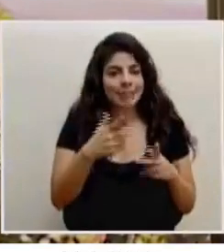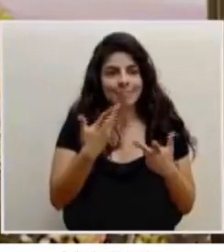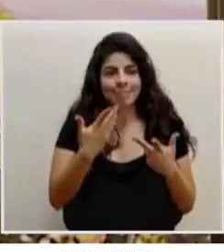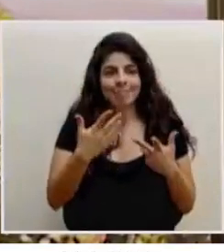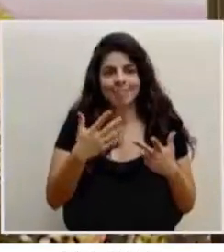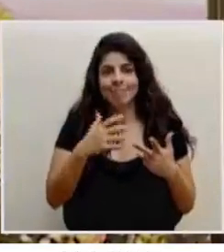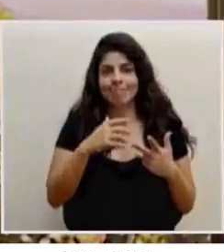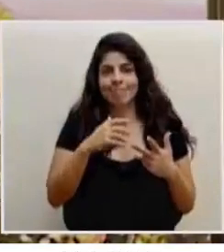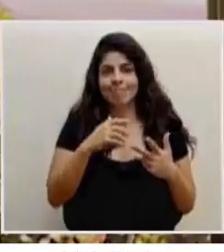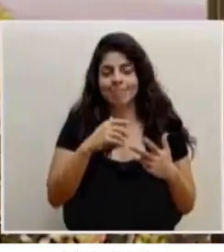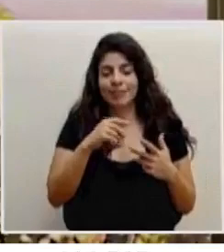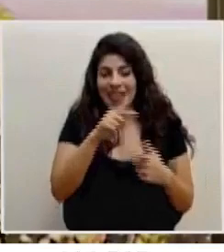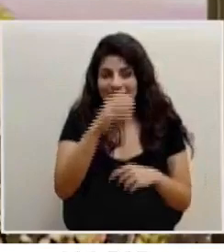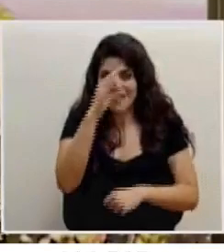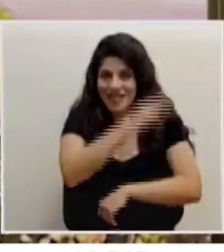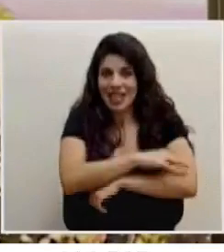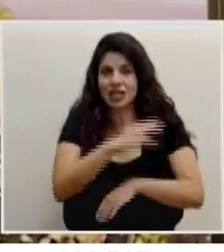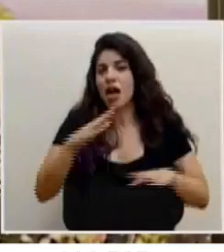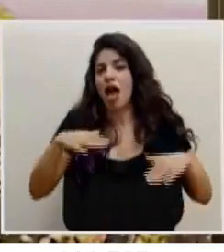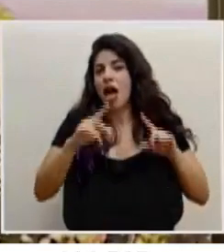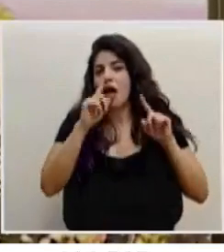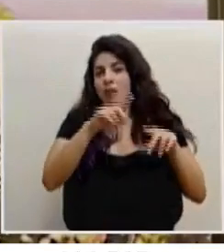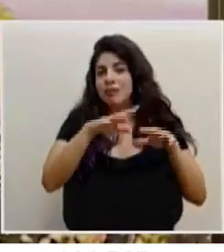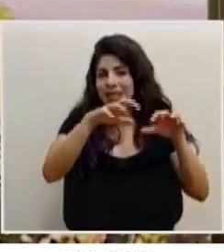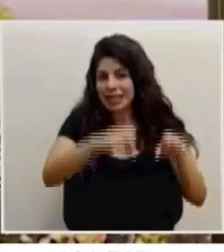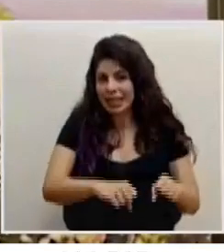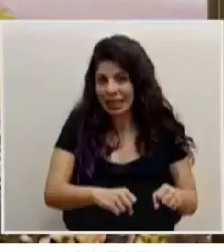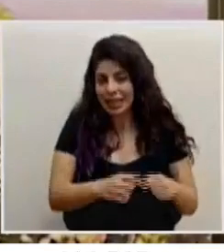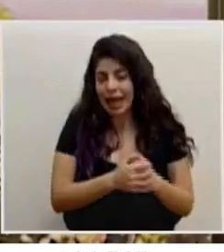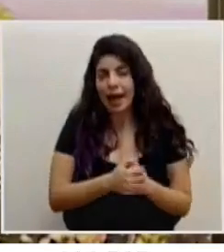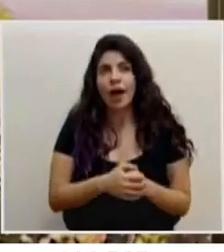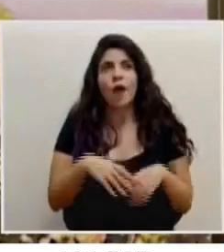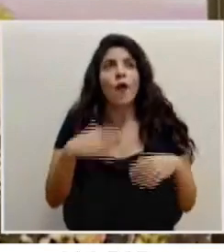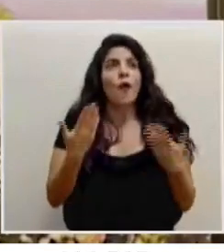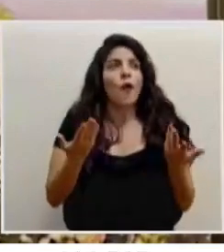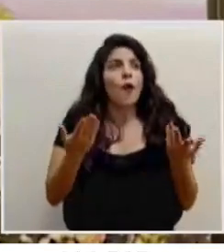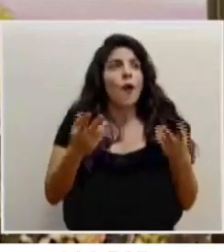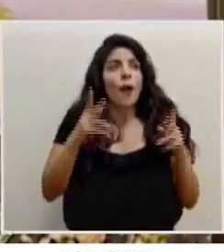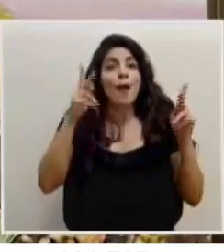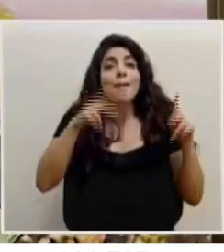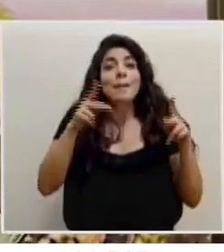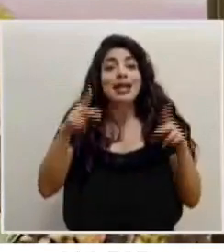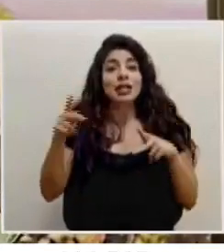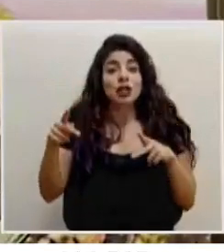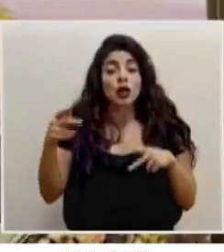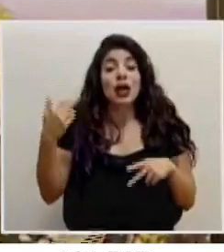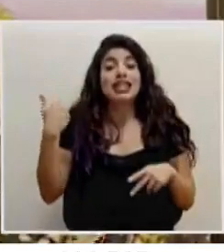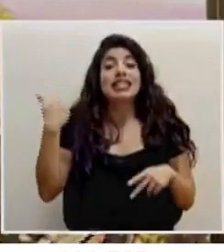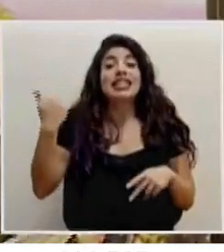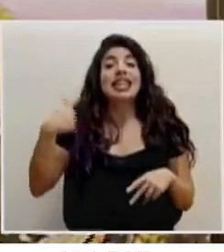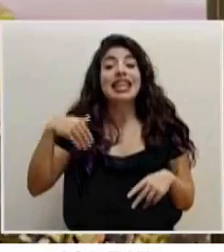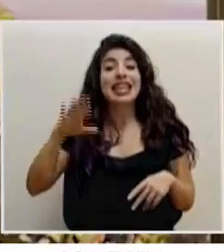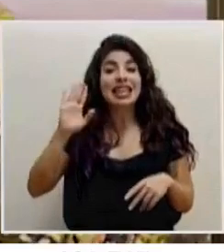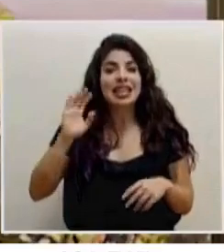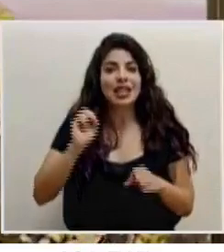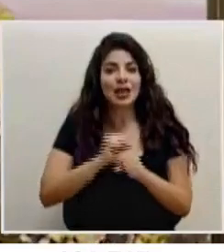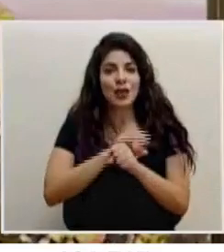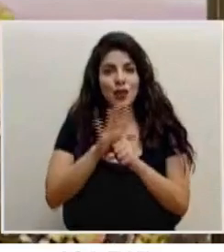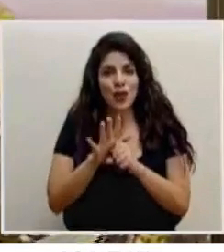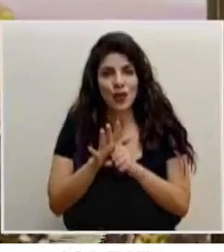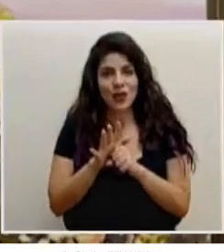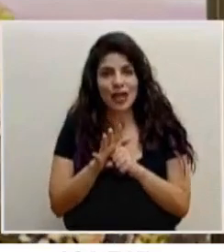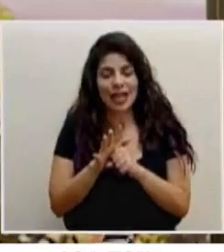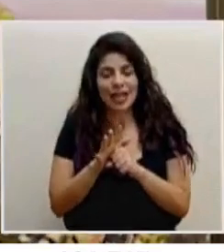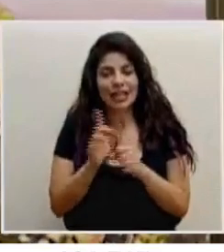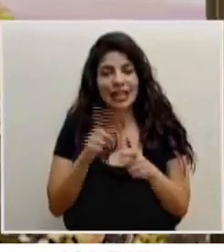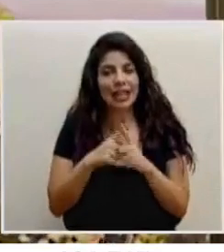esa fecha, ¿verdad?, que no habían ido a la cita, y también para personas que habían tenido pues el coronavirus, ¿verdad?,